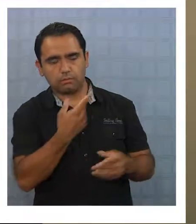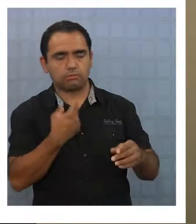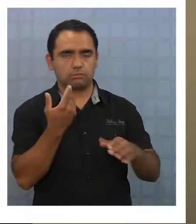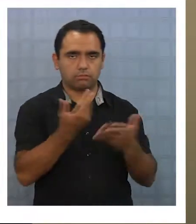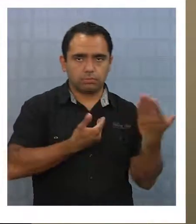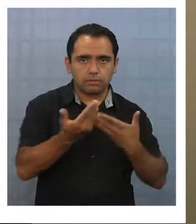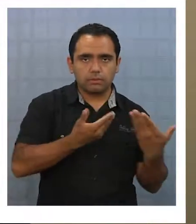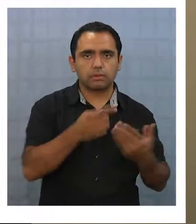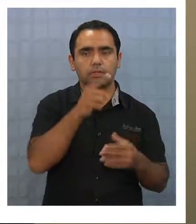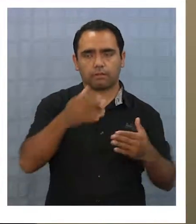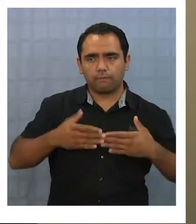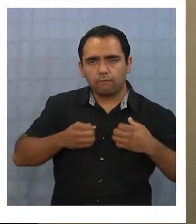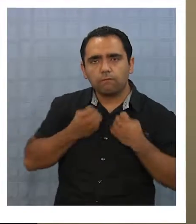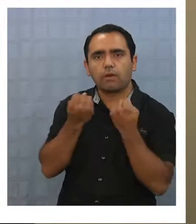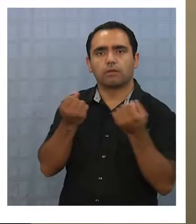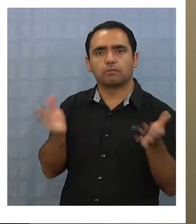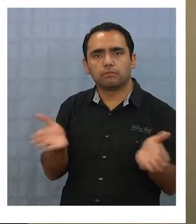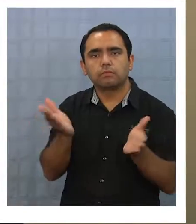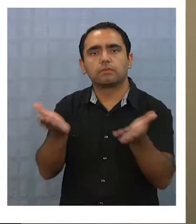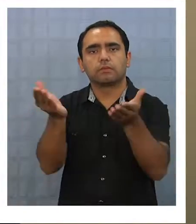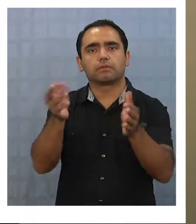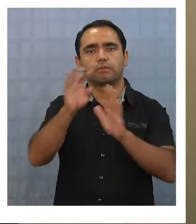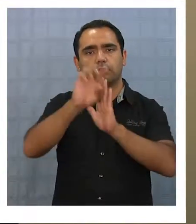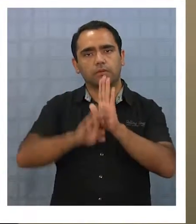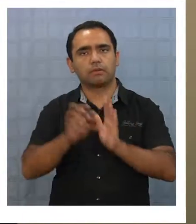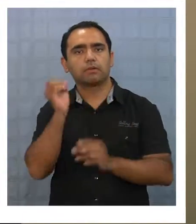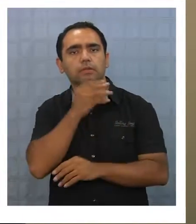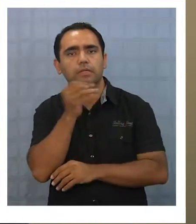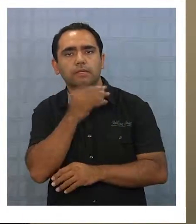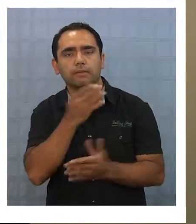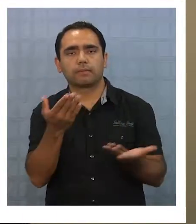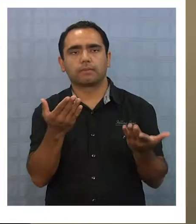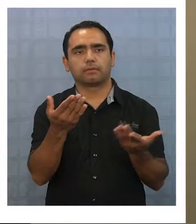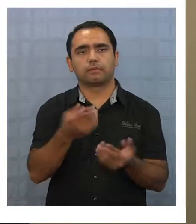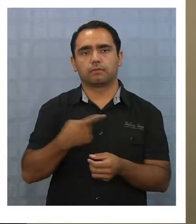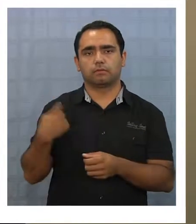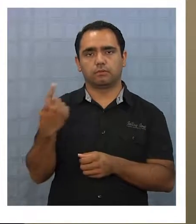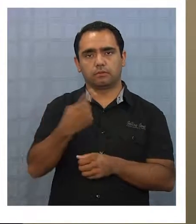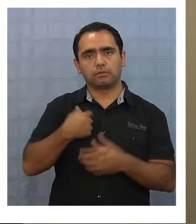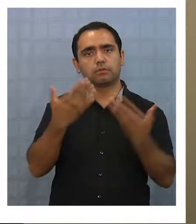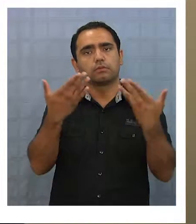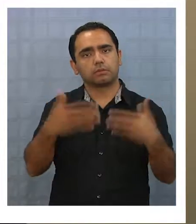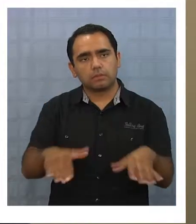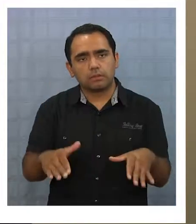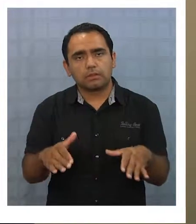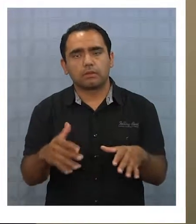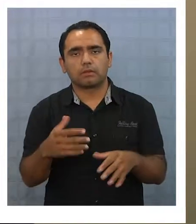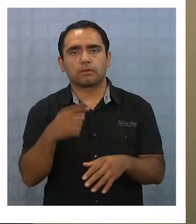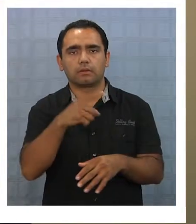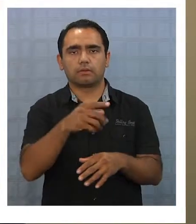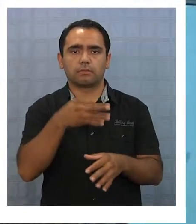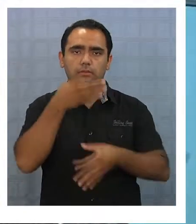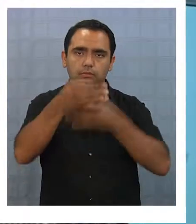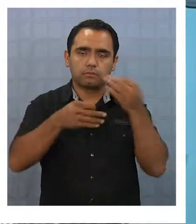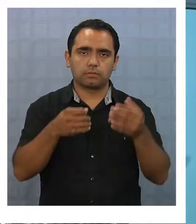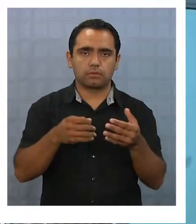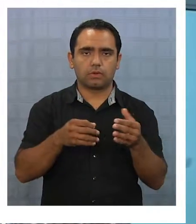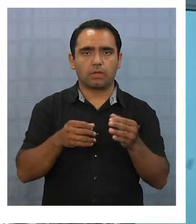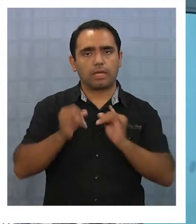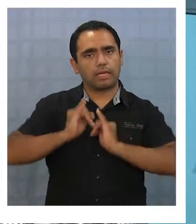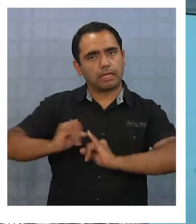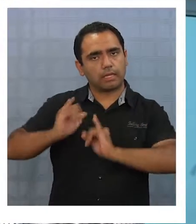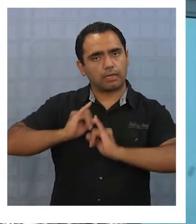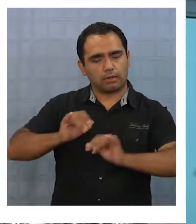puesto bastante ímpetu para poder sacar este proyecto lo antes posible. Nosotros hemos aportado lo que es la